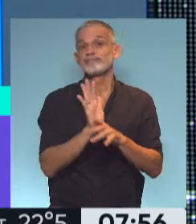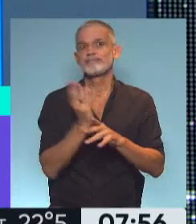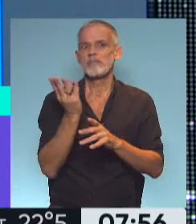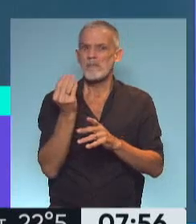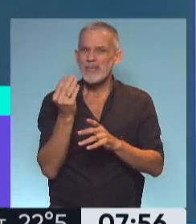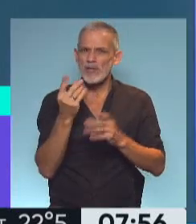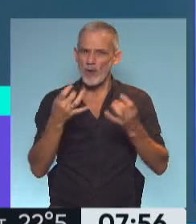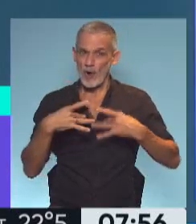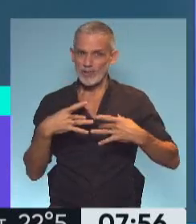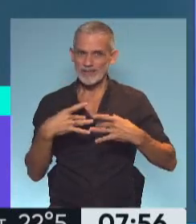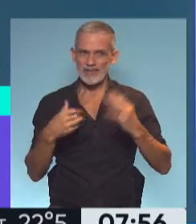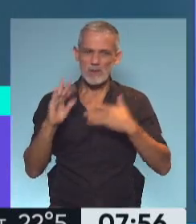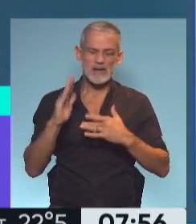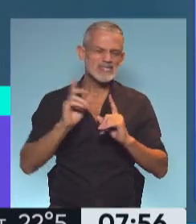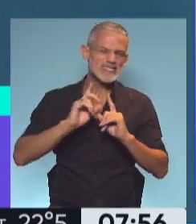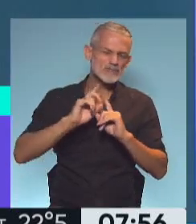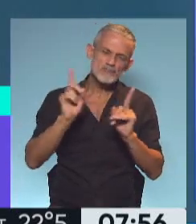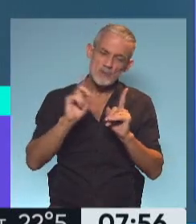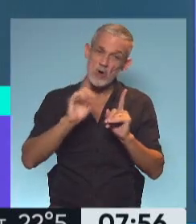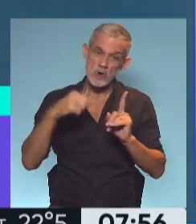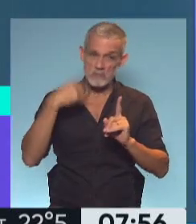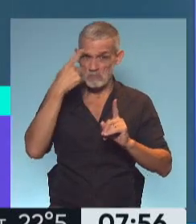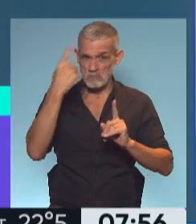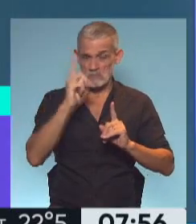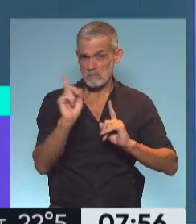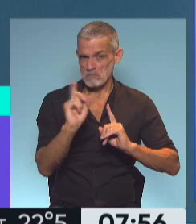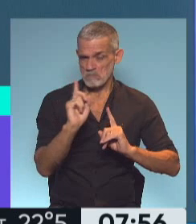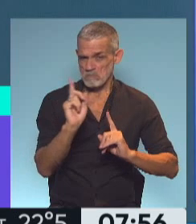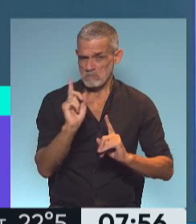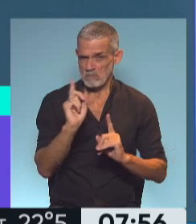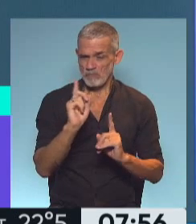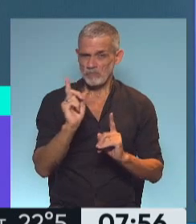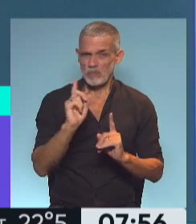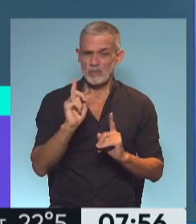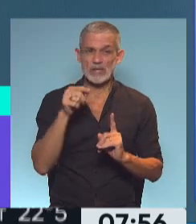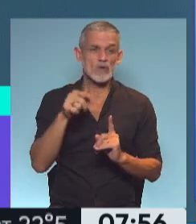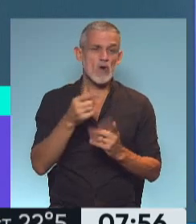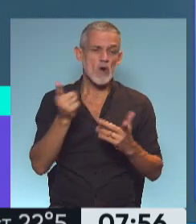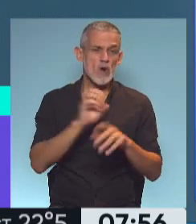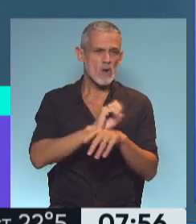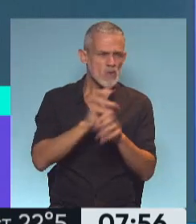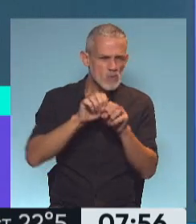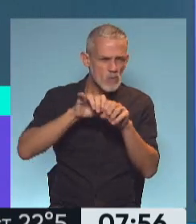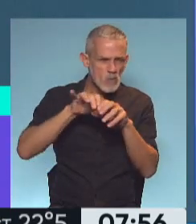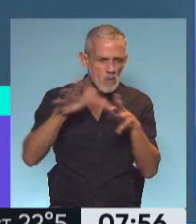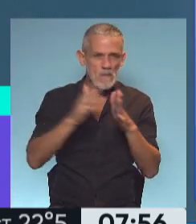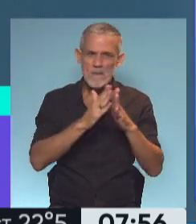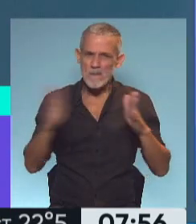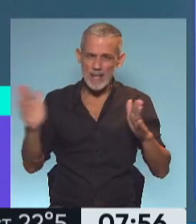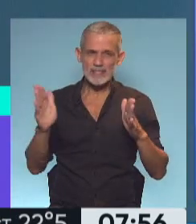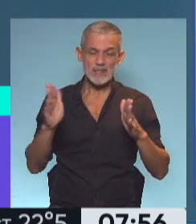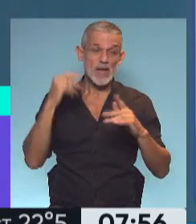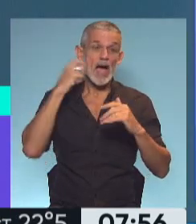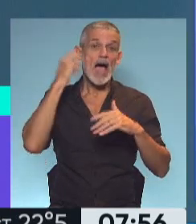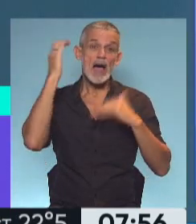al contagio? No, no es lo que nosotros venimos registrando. Es decir, durante la pandemia los adultos mayores han sido quienes